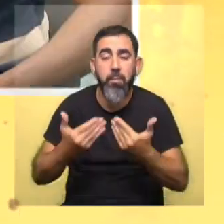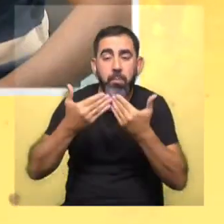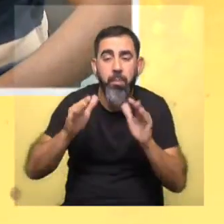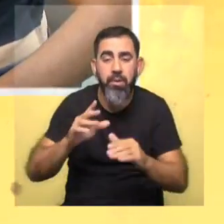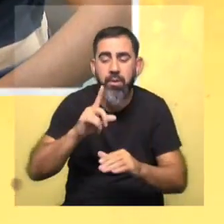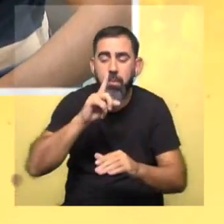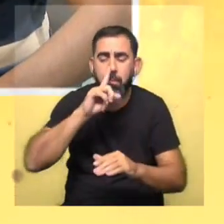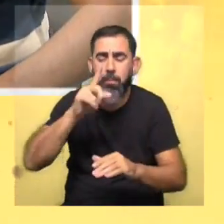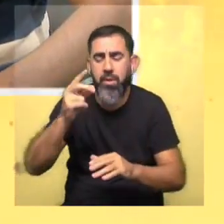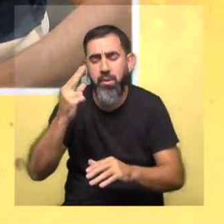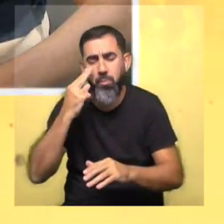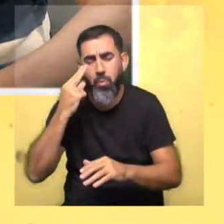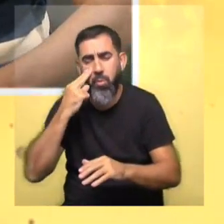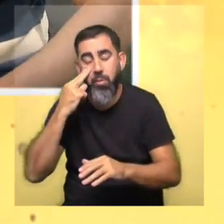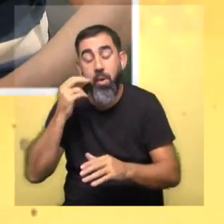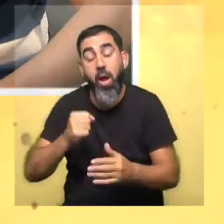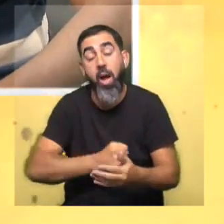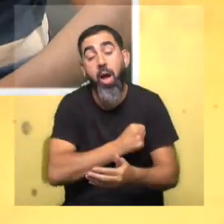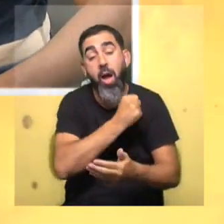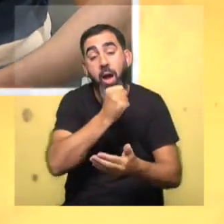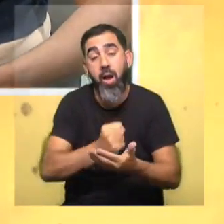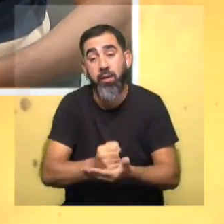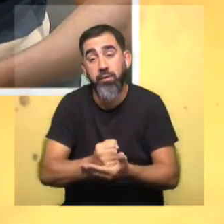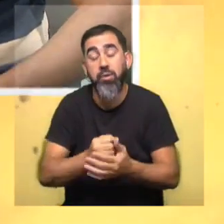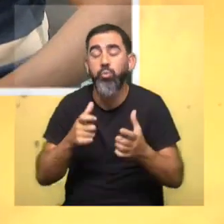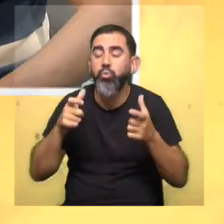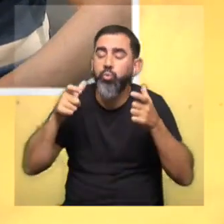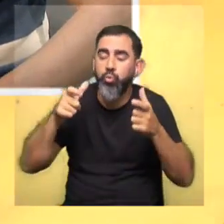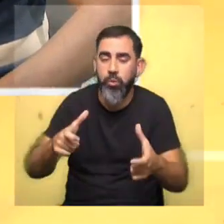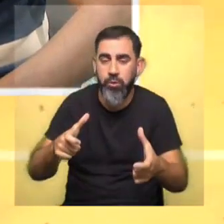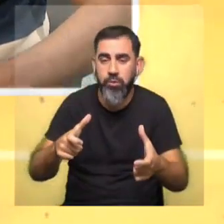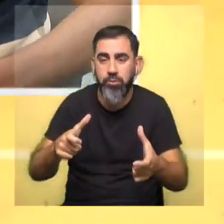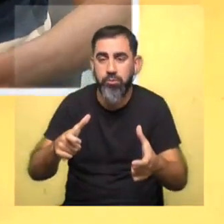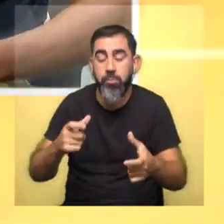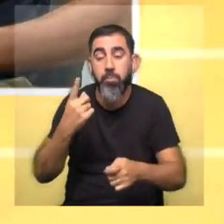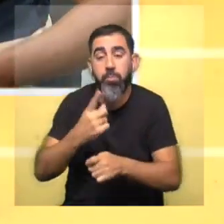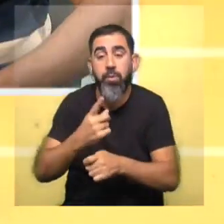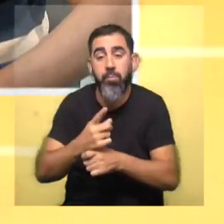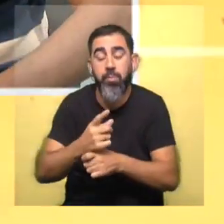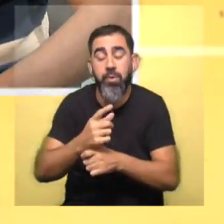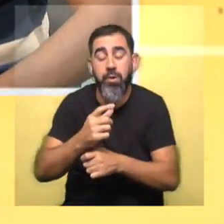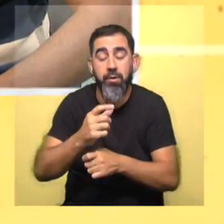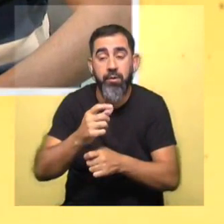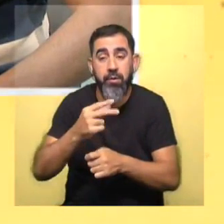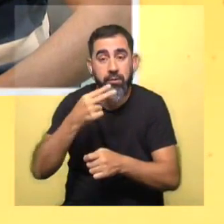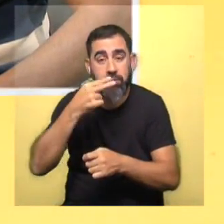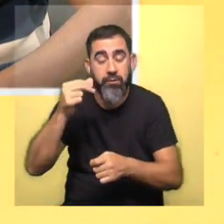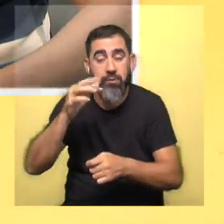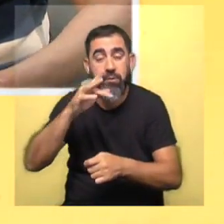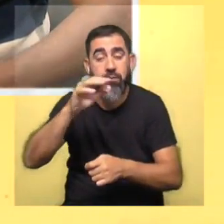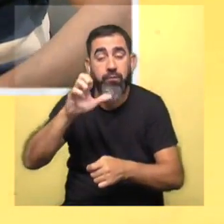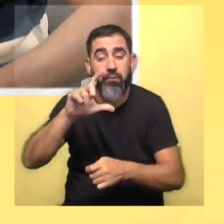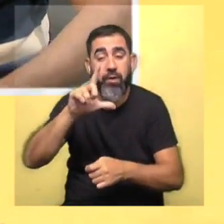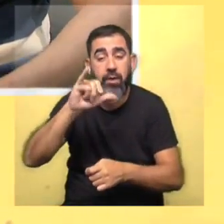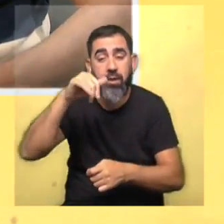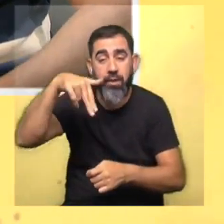de problemas hasta que apareció, tuvimos suerte porque apareció el primer felino al poquito tiempo. Y bueno,